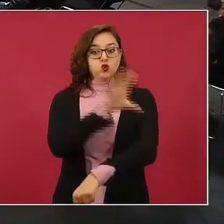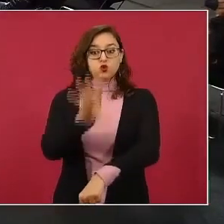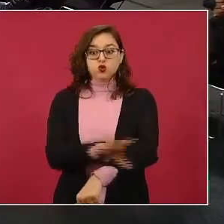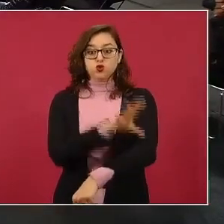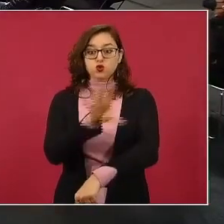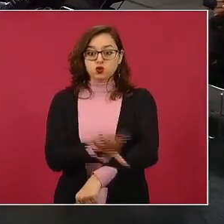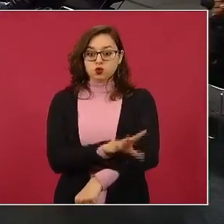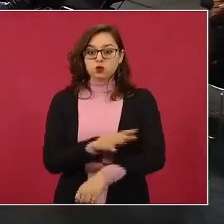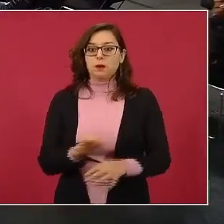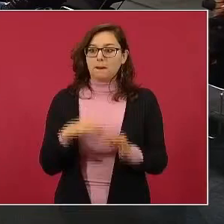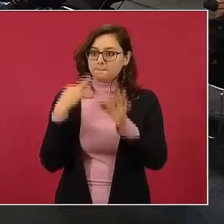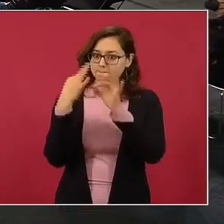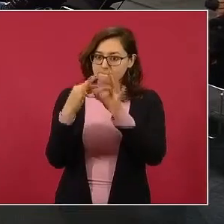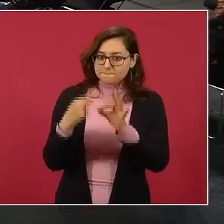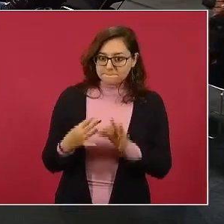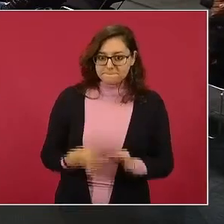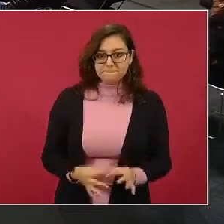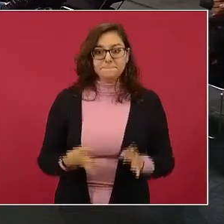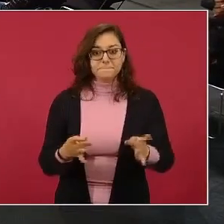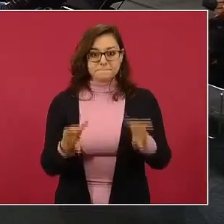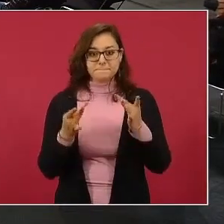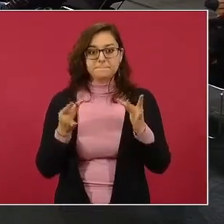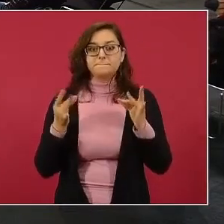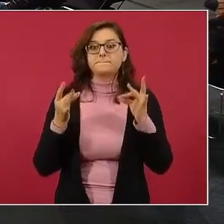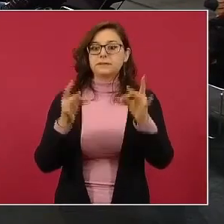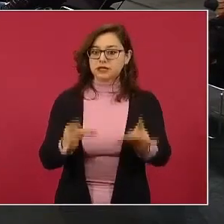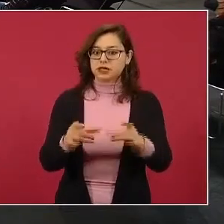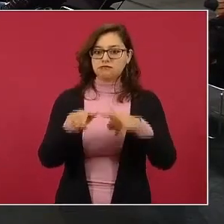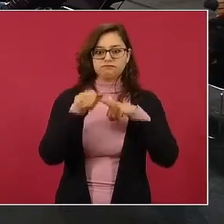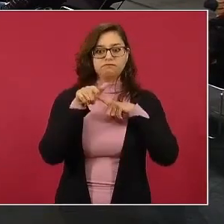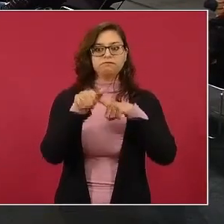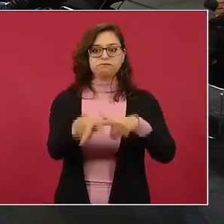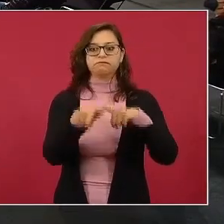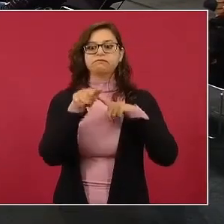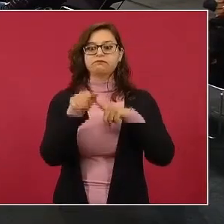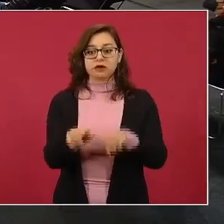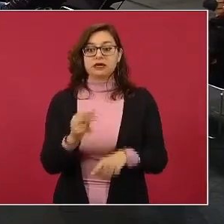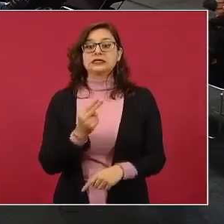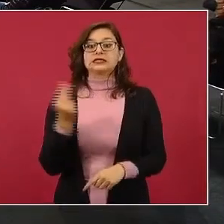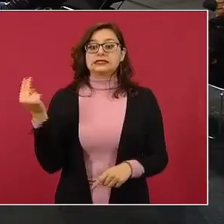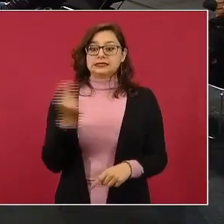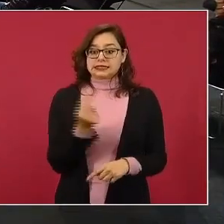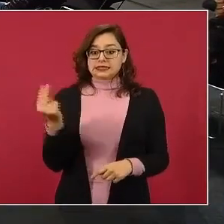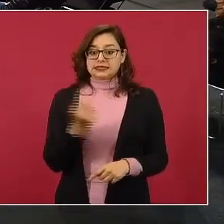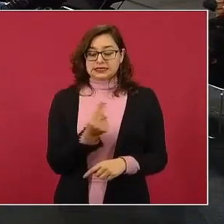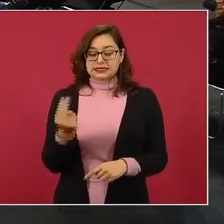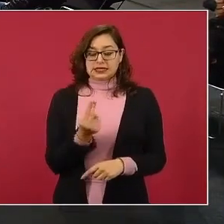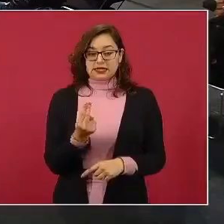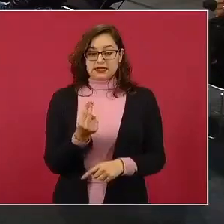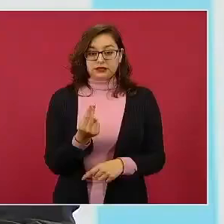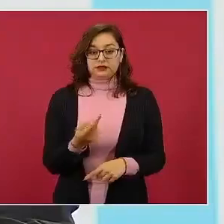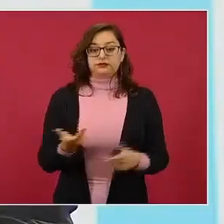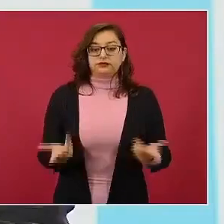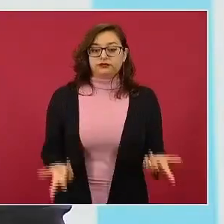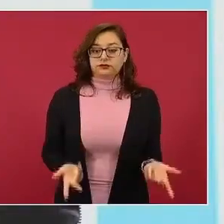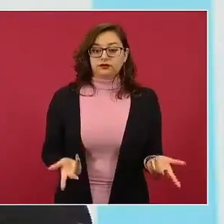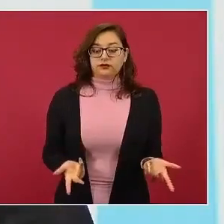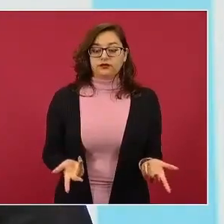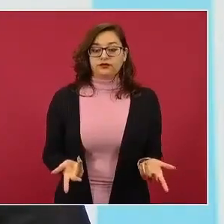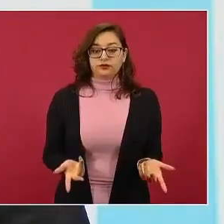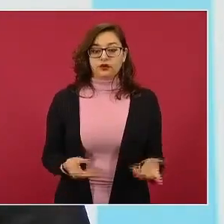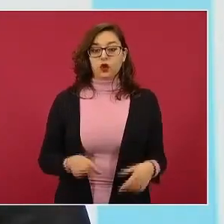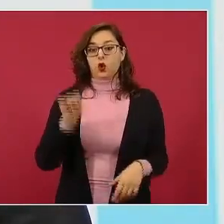con confiabilidad, de calidad continua. Porque hoy los sistemas productivos están